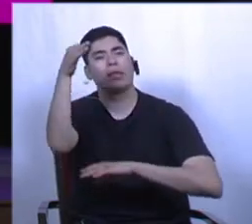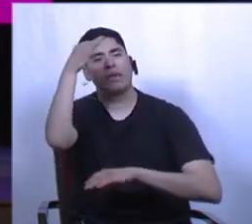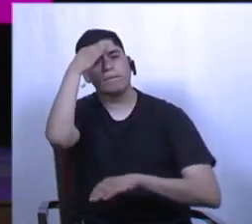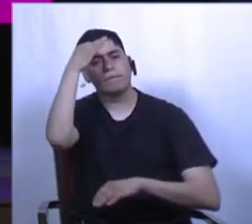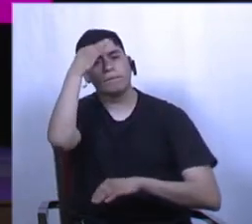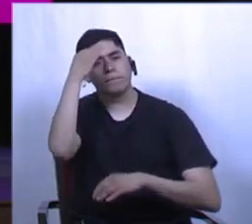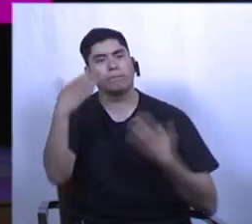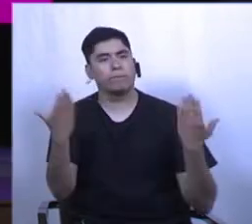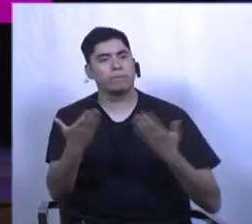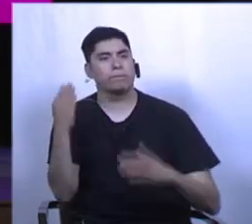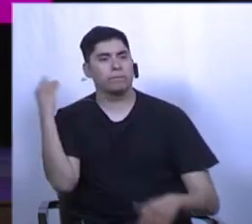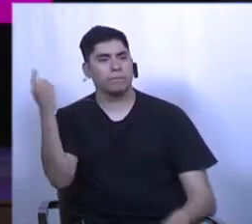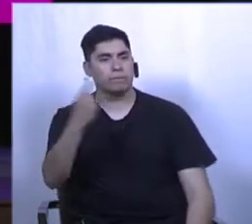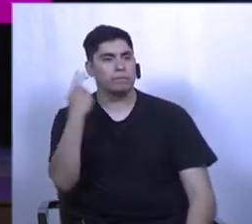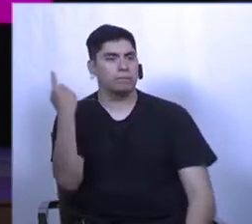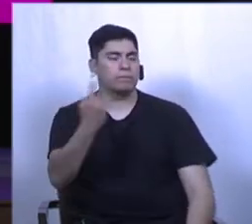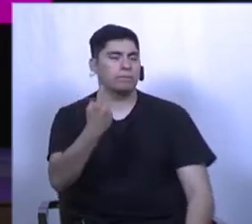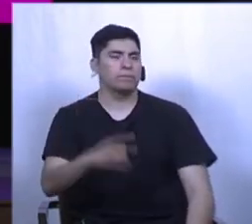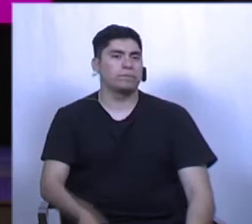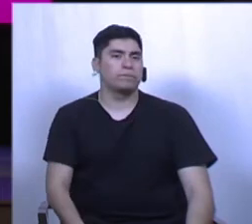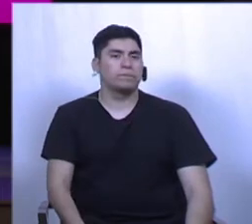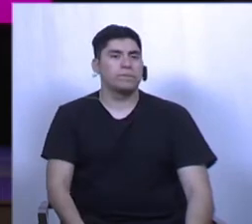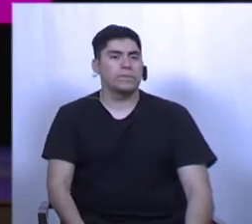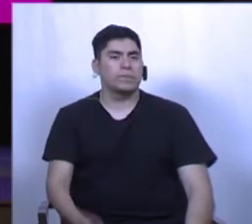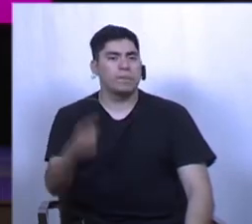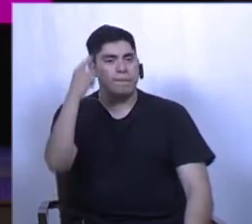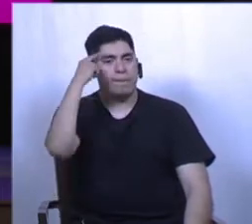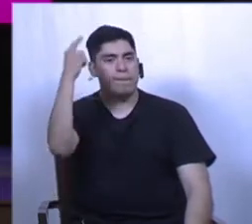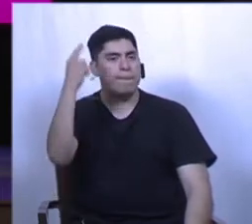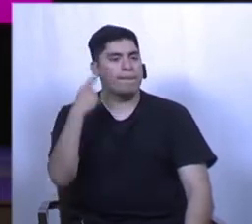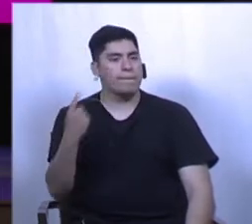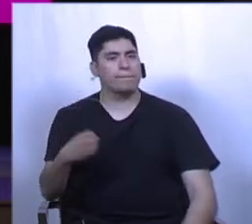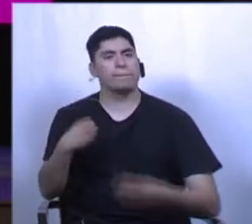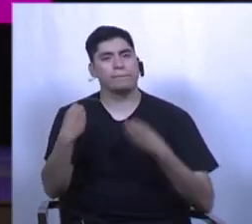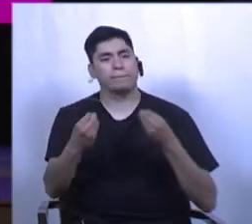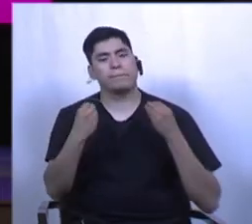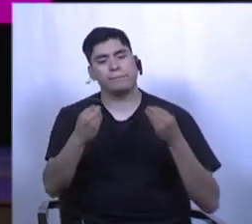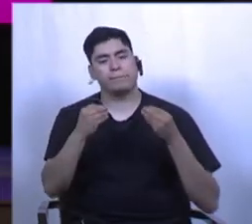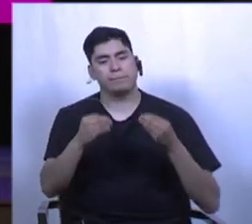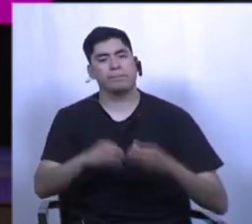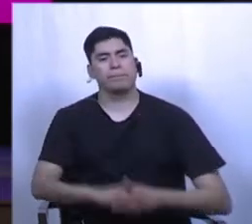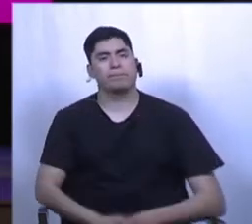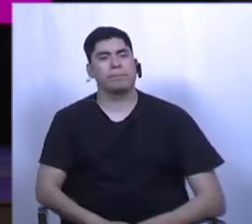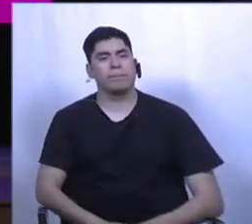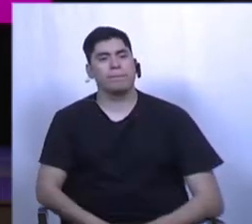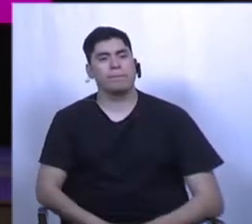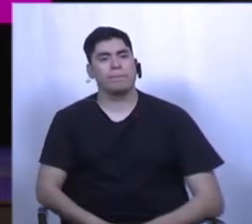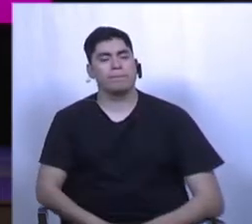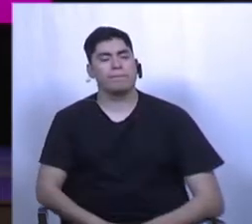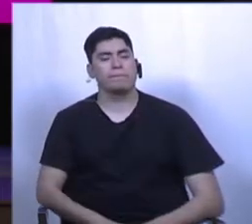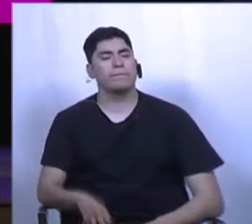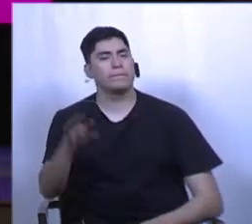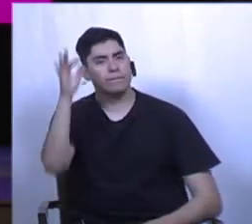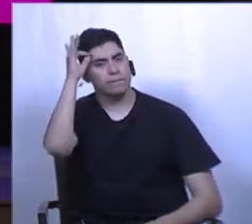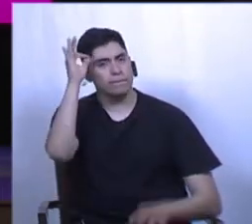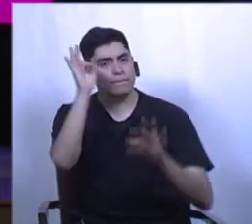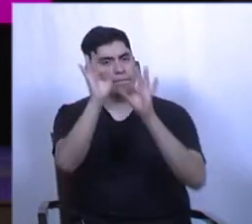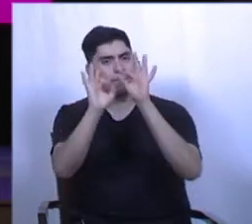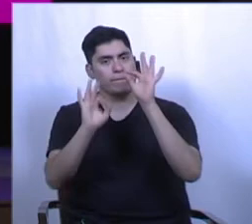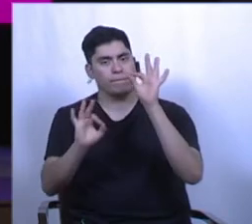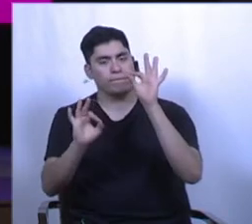como generales y pensar qué es lo que le está sucediendo a las células cerebrales.